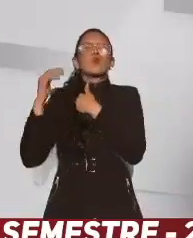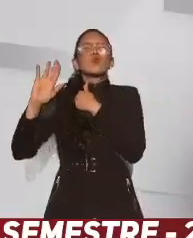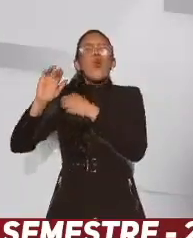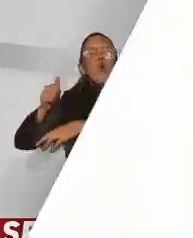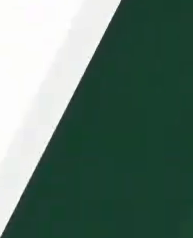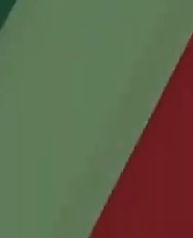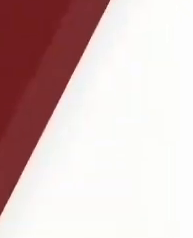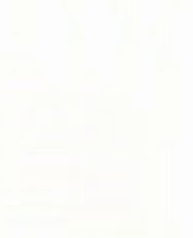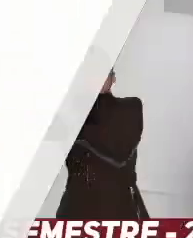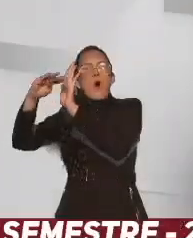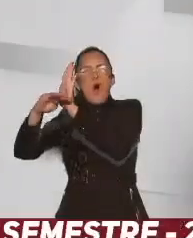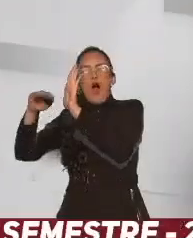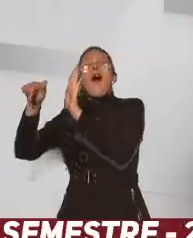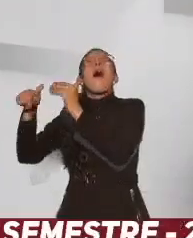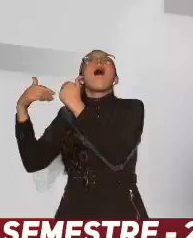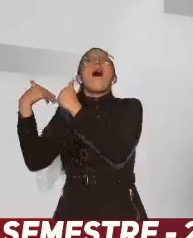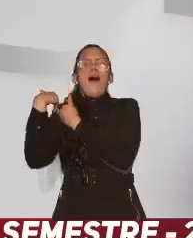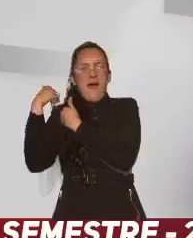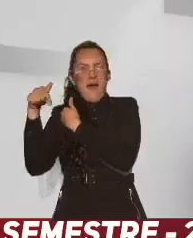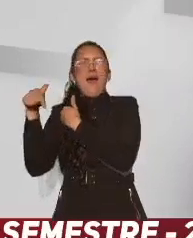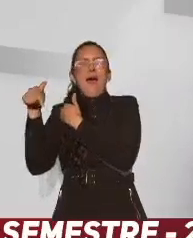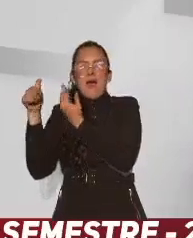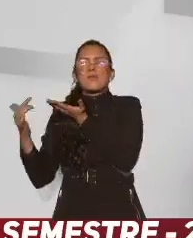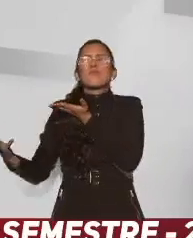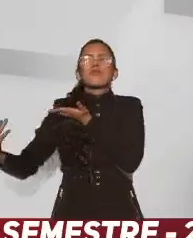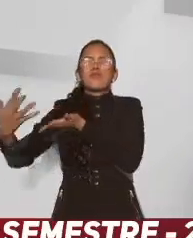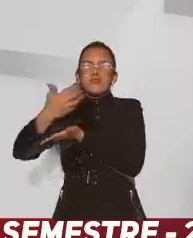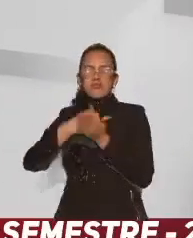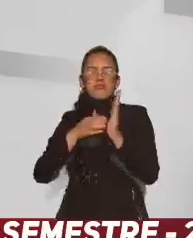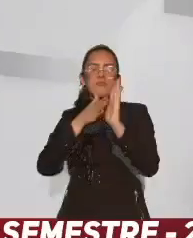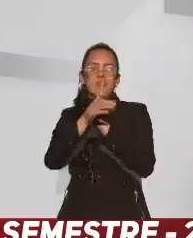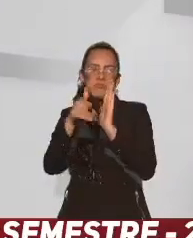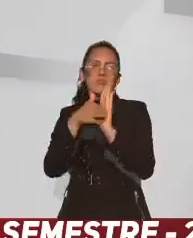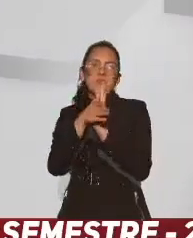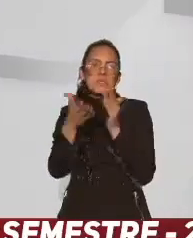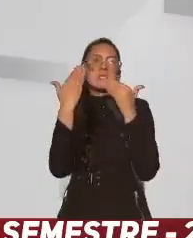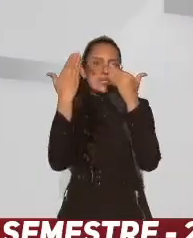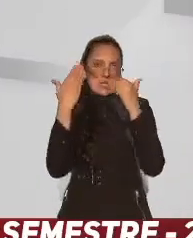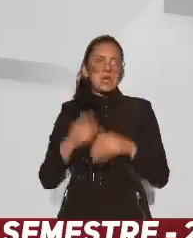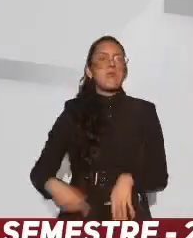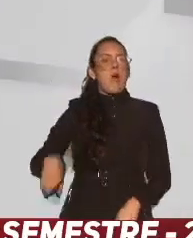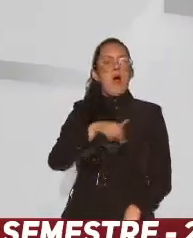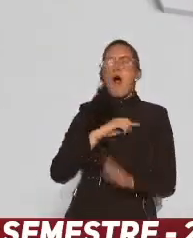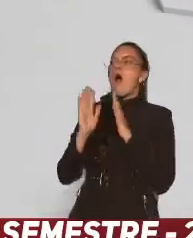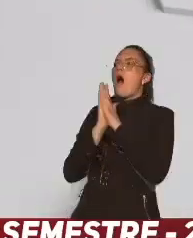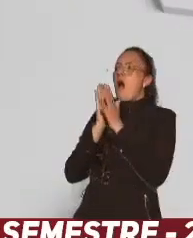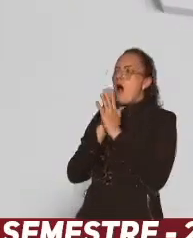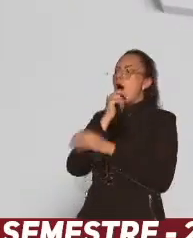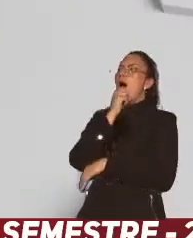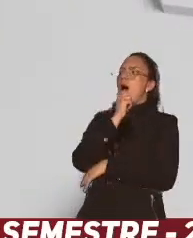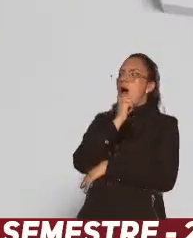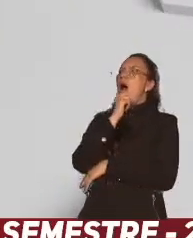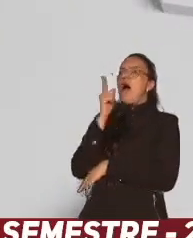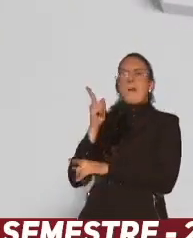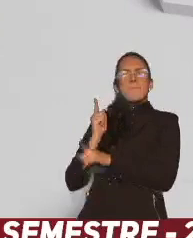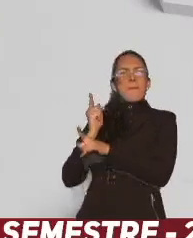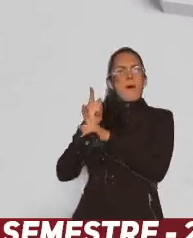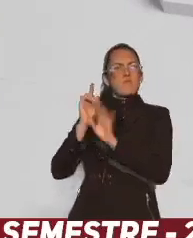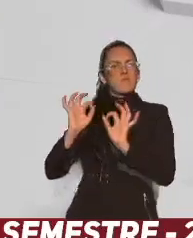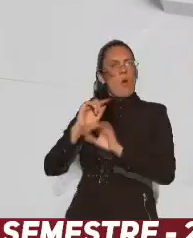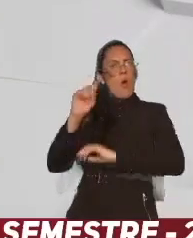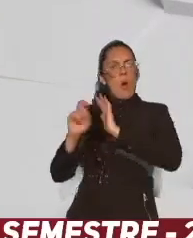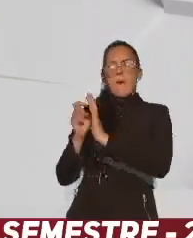donde nos da a conocer el cumplimiento de las directrices emanadas por el Ministerio de Defensa